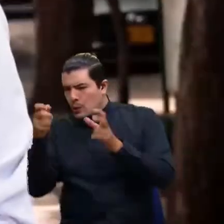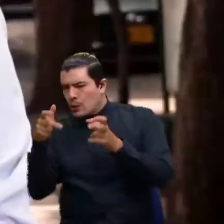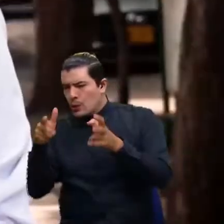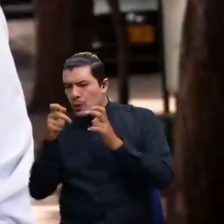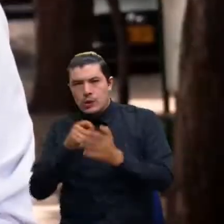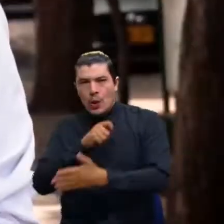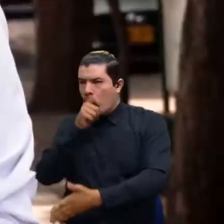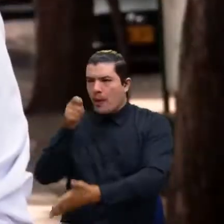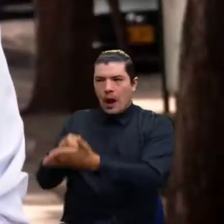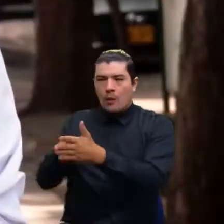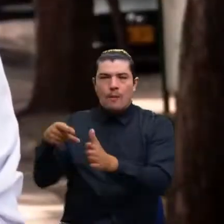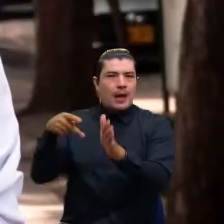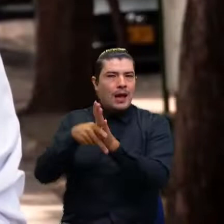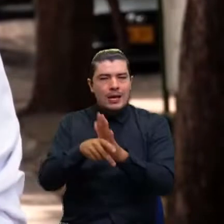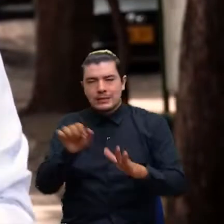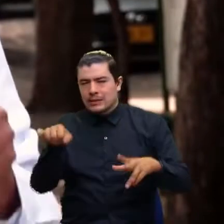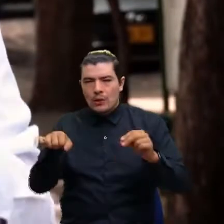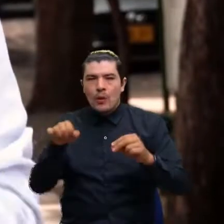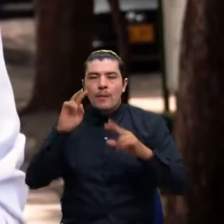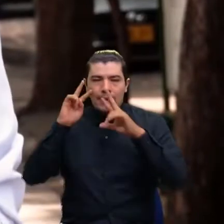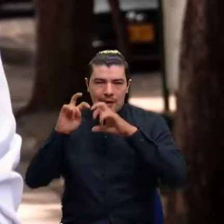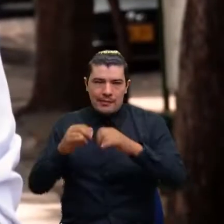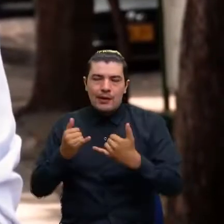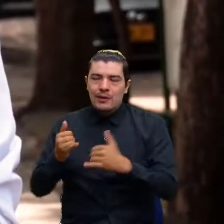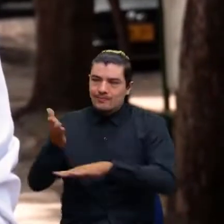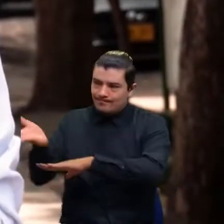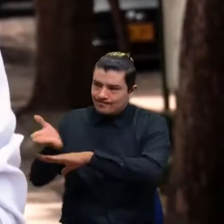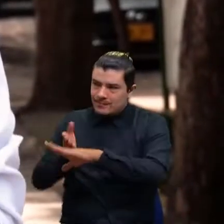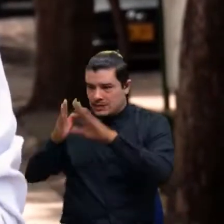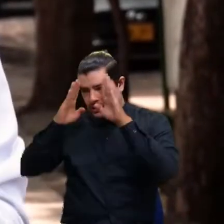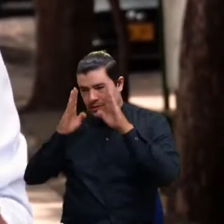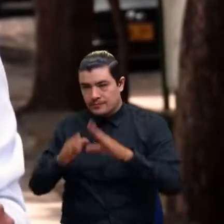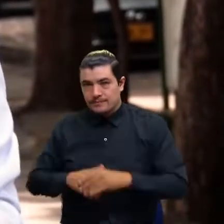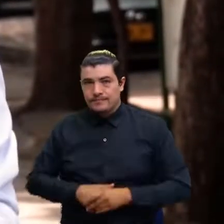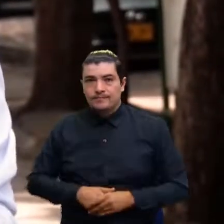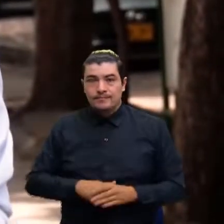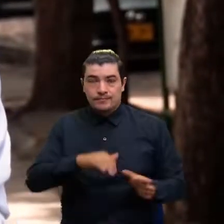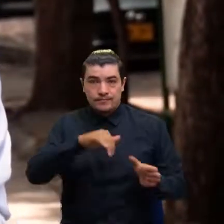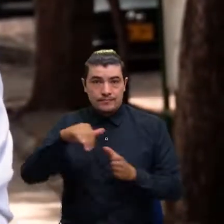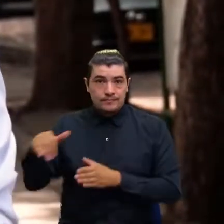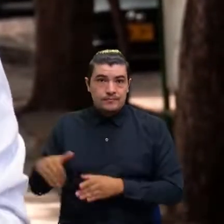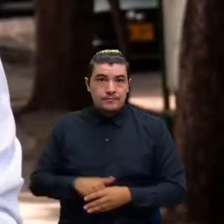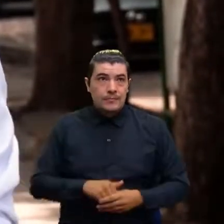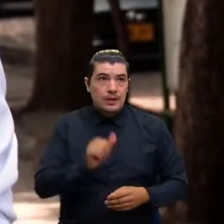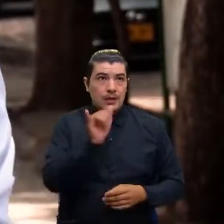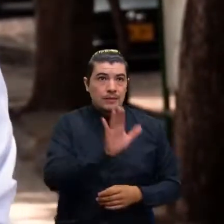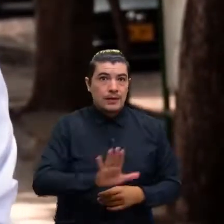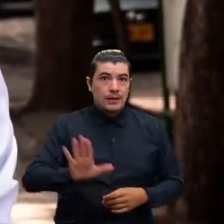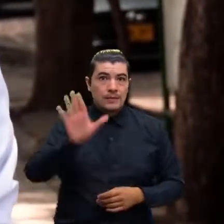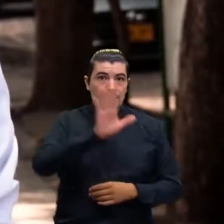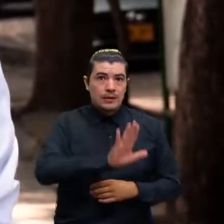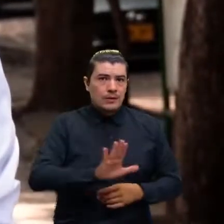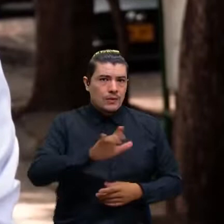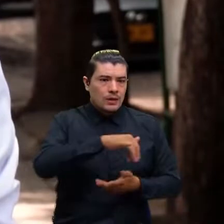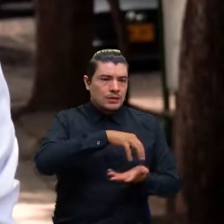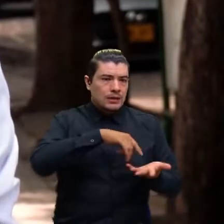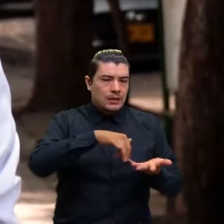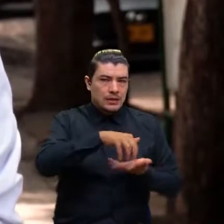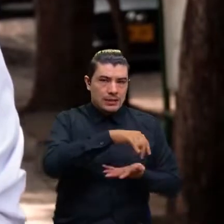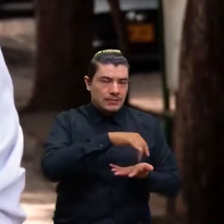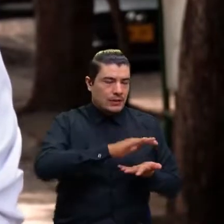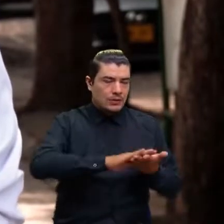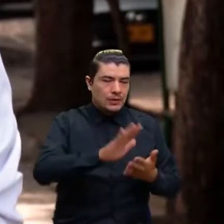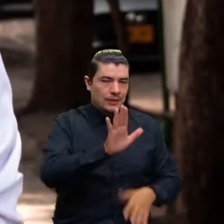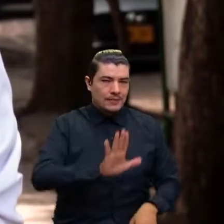lo ocurrido en el municipio histórico de Villa del Rosario. Ahora vamos con información de todo el territorio departamental, porque en las últimas horas el gobernador de Norte de